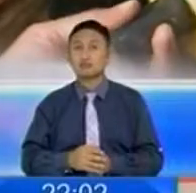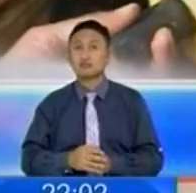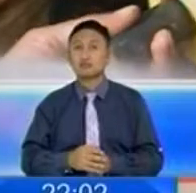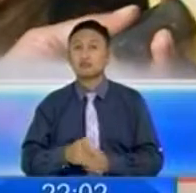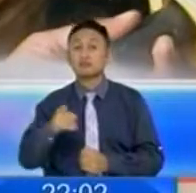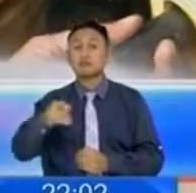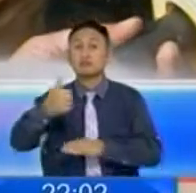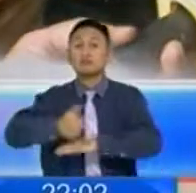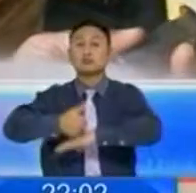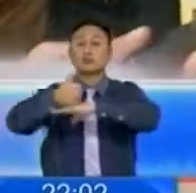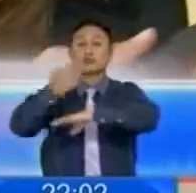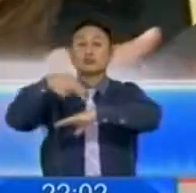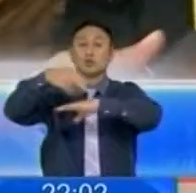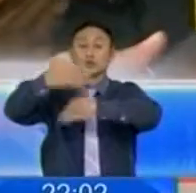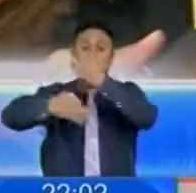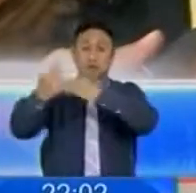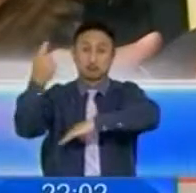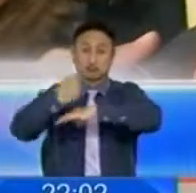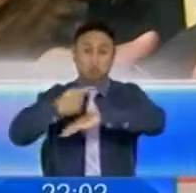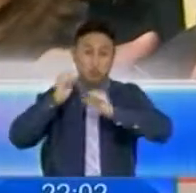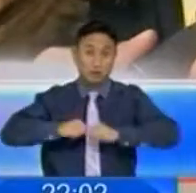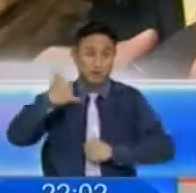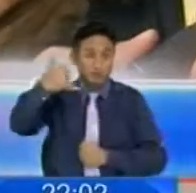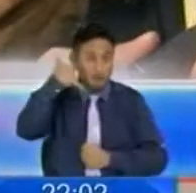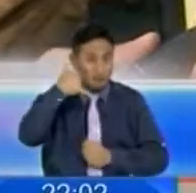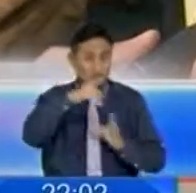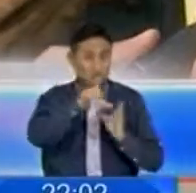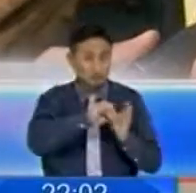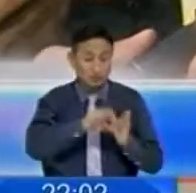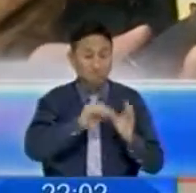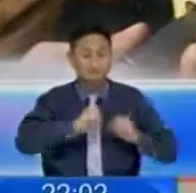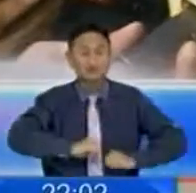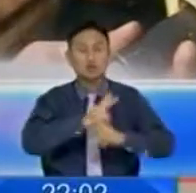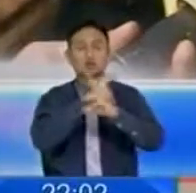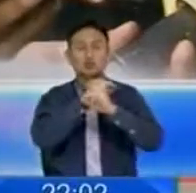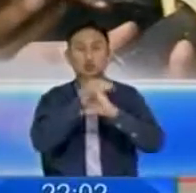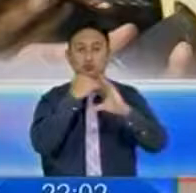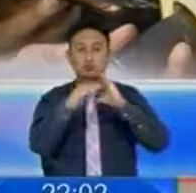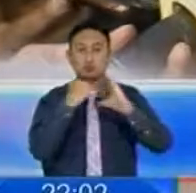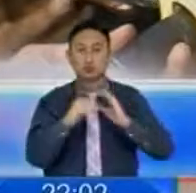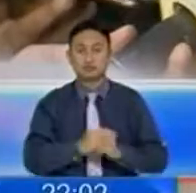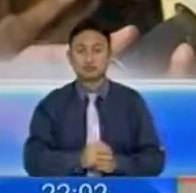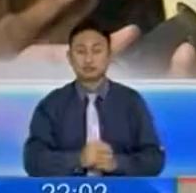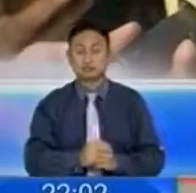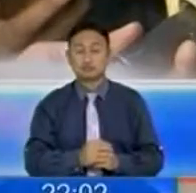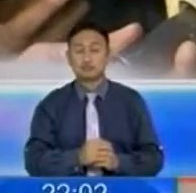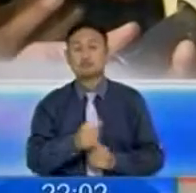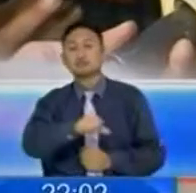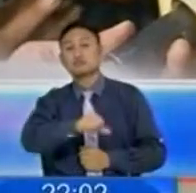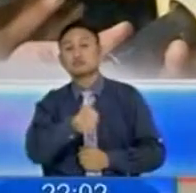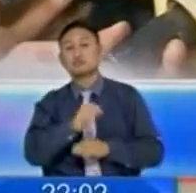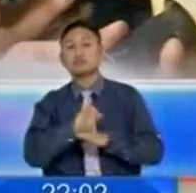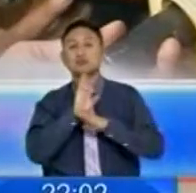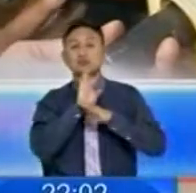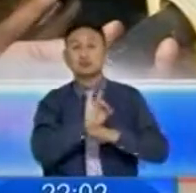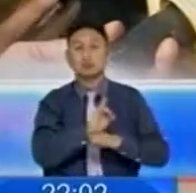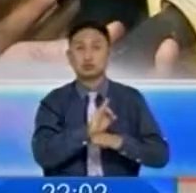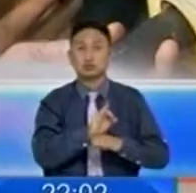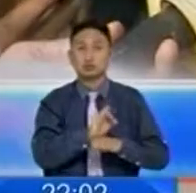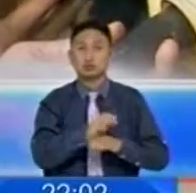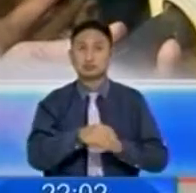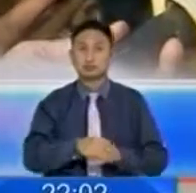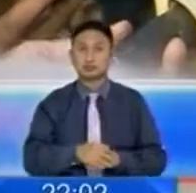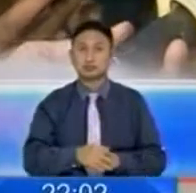un juez de la Corte Nacional de Justicia, así como también varios Twitter, y una versión que se obtuvo inmediatamente después de